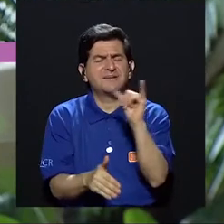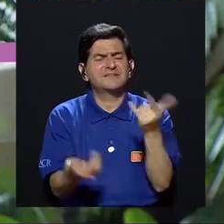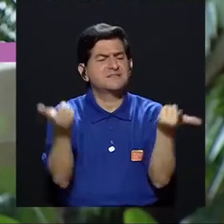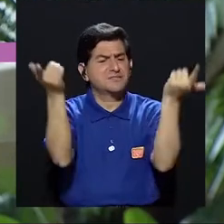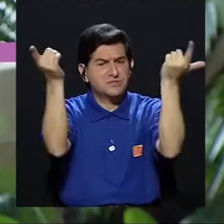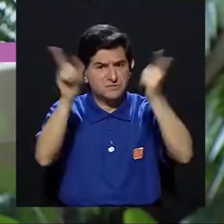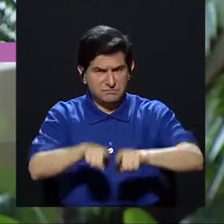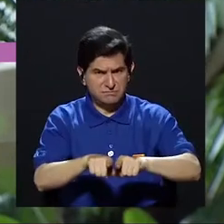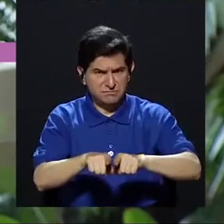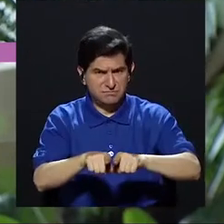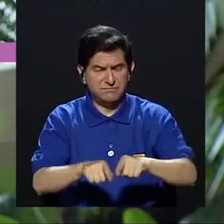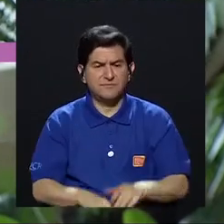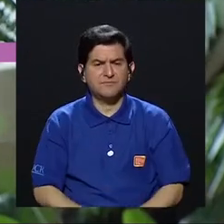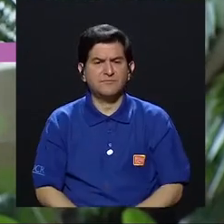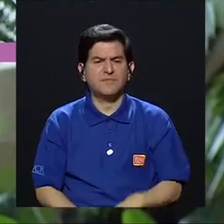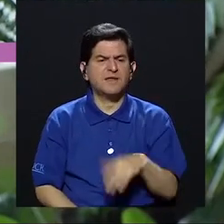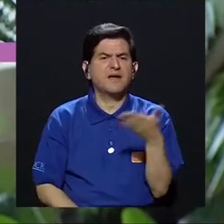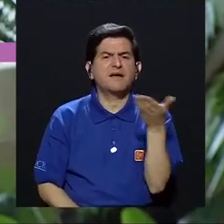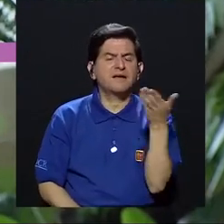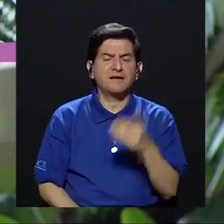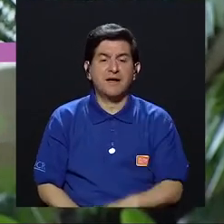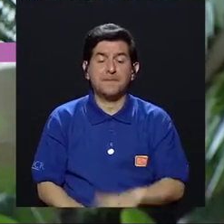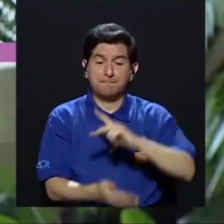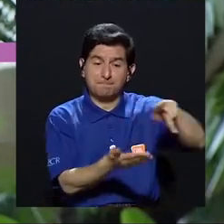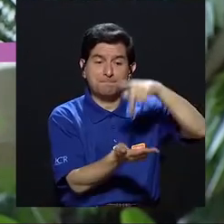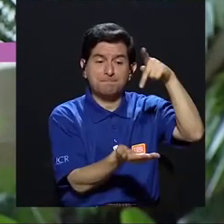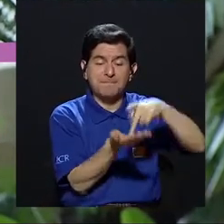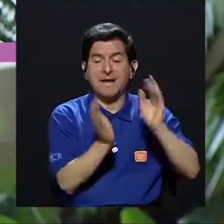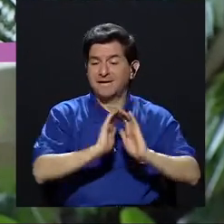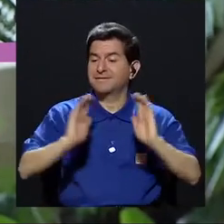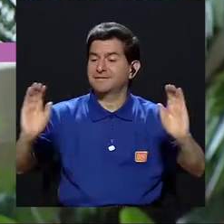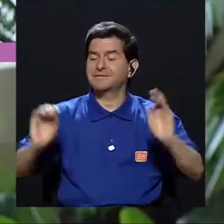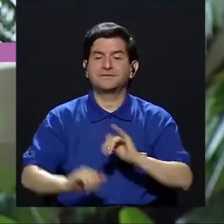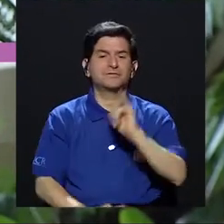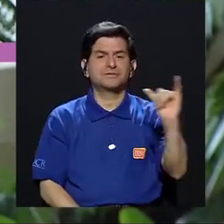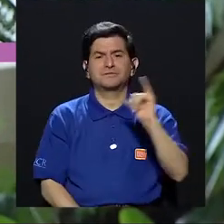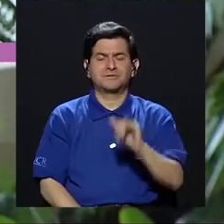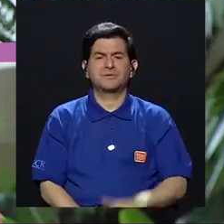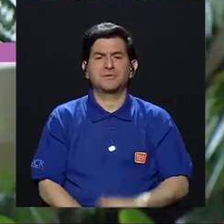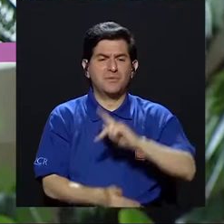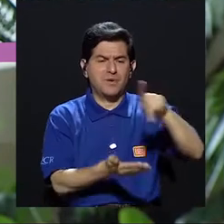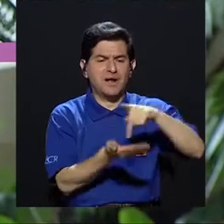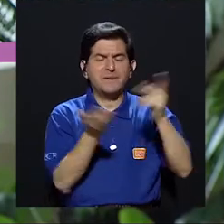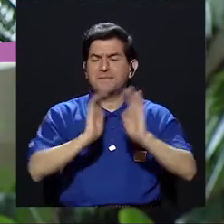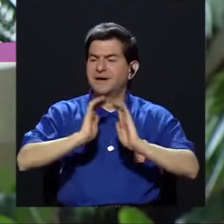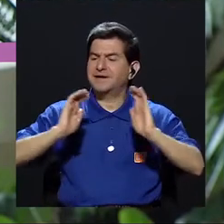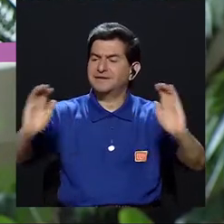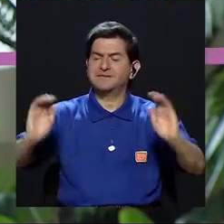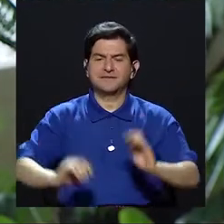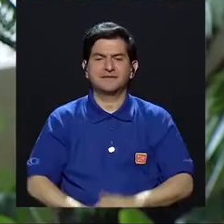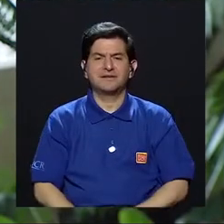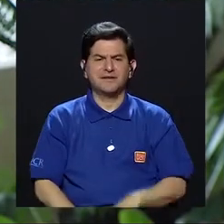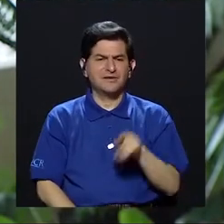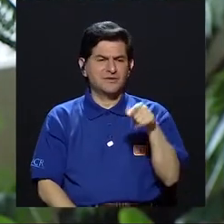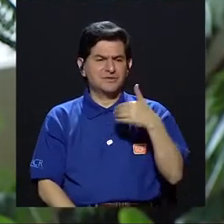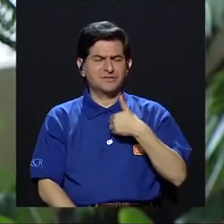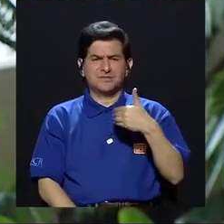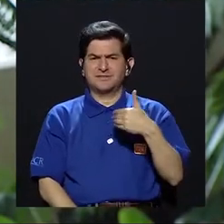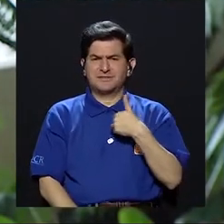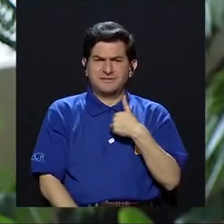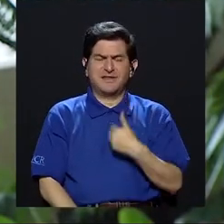también eso pasa, se reflejan en los parques infantiles, porque también los parques infantiles